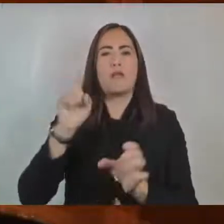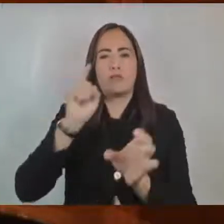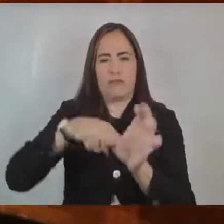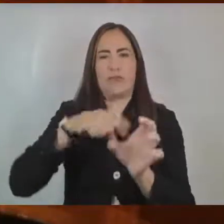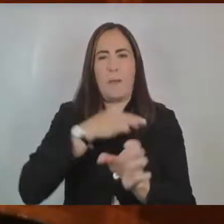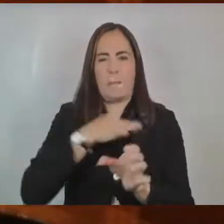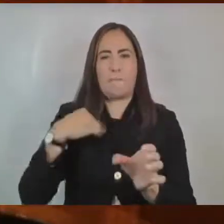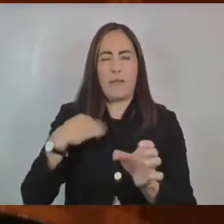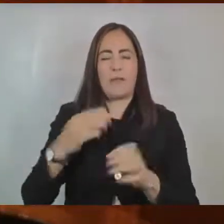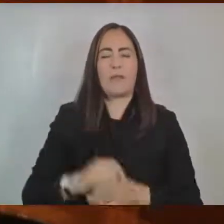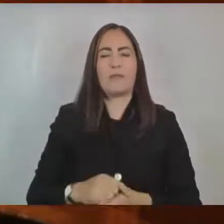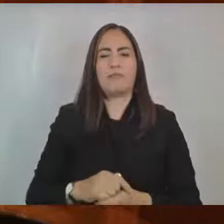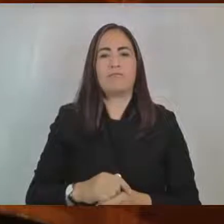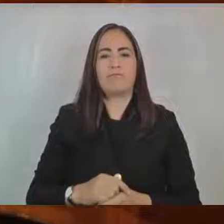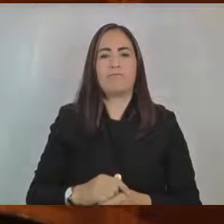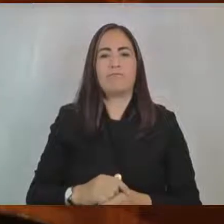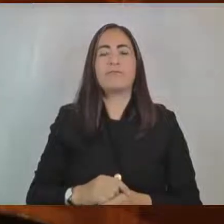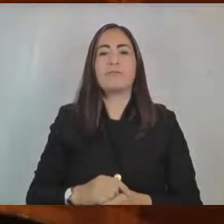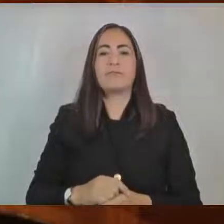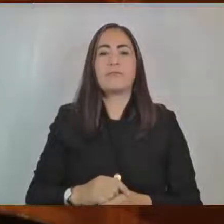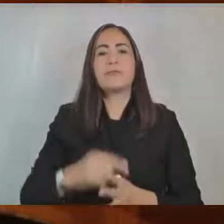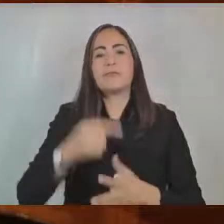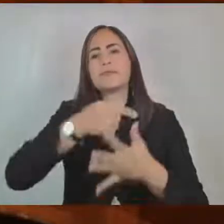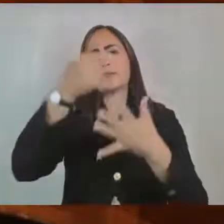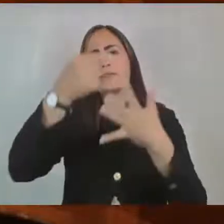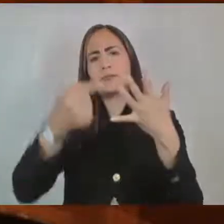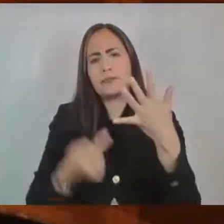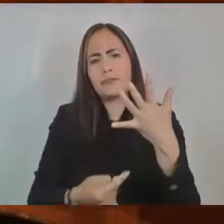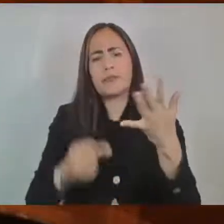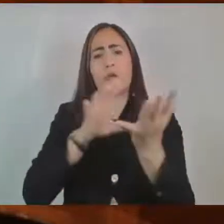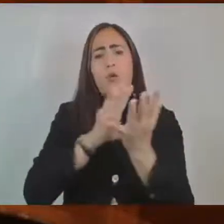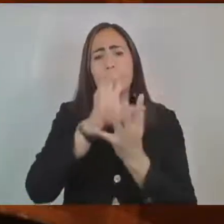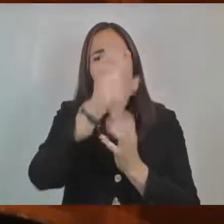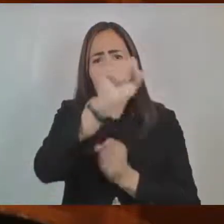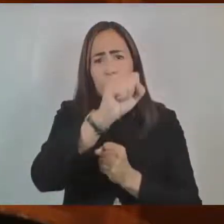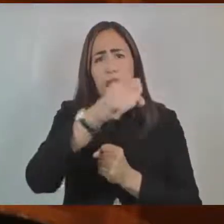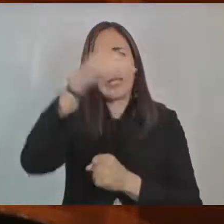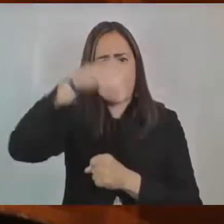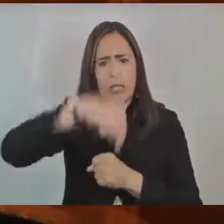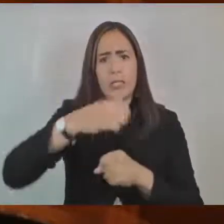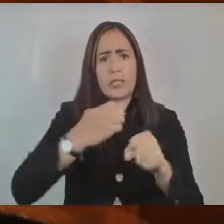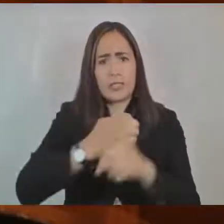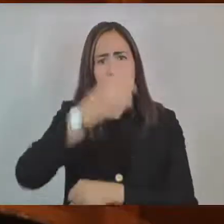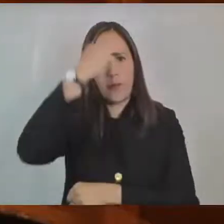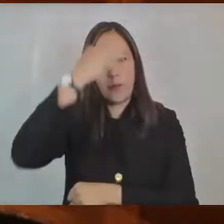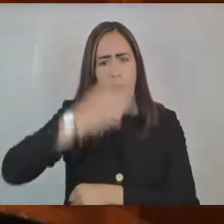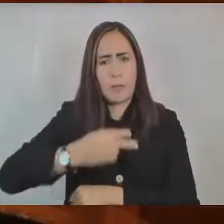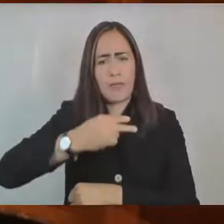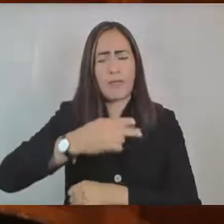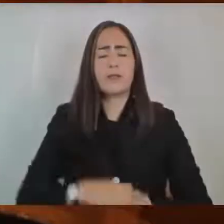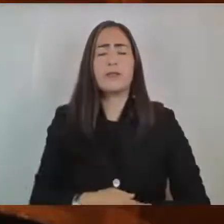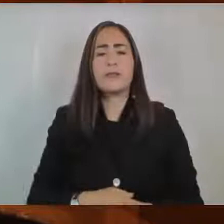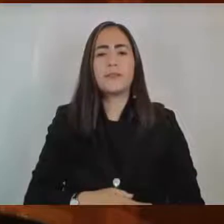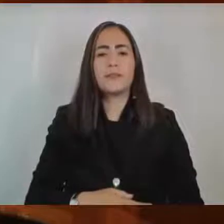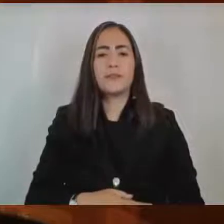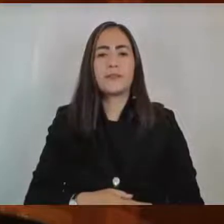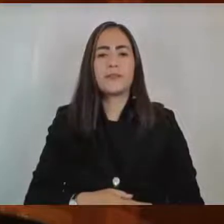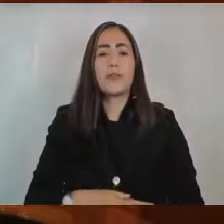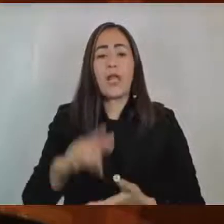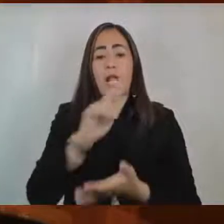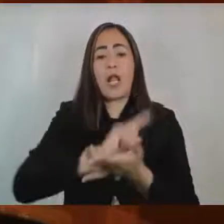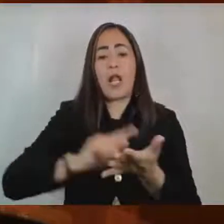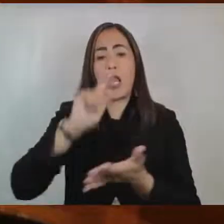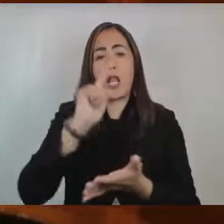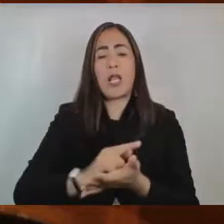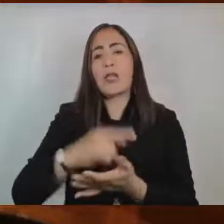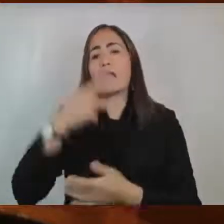nombre de y conformidad de lo establecido por la Constitución Política del Estado Libre y Soberano de México,